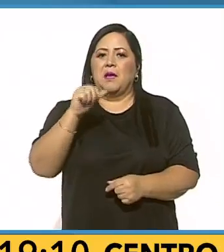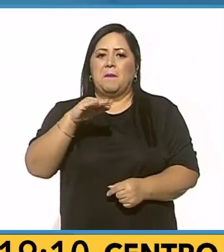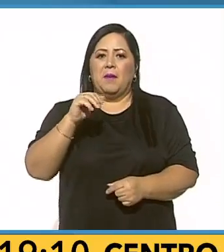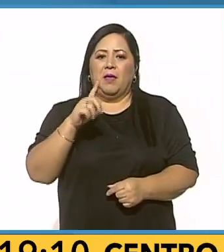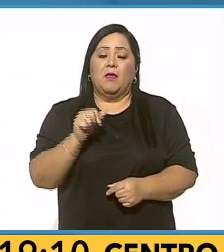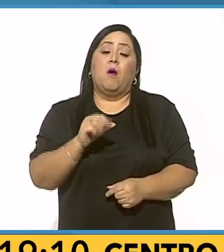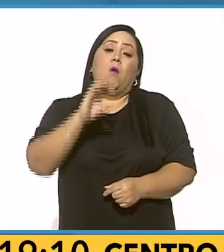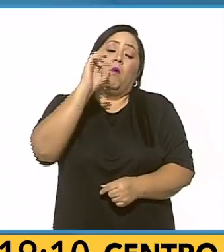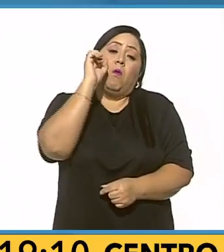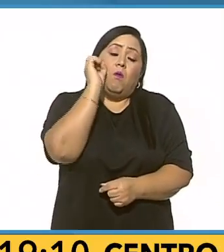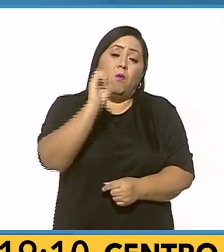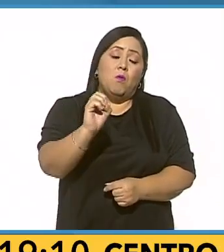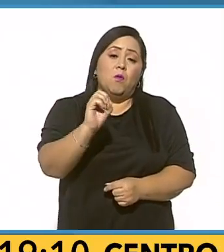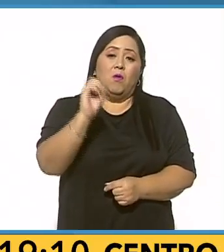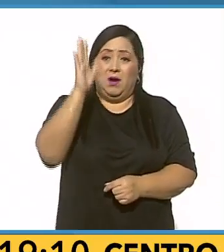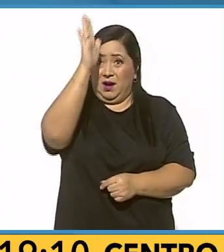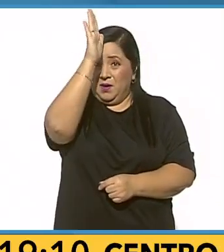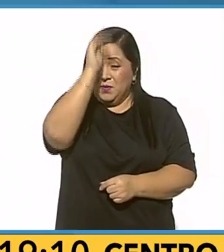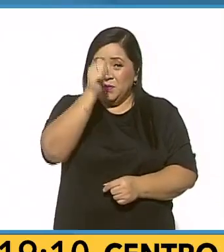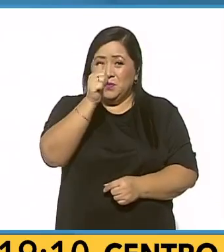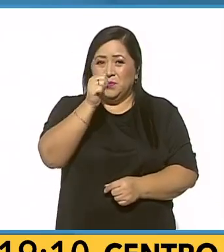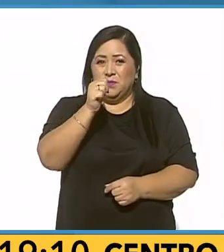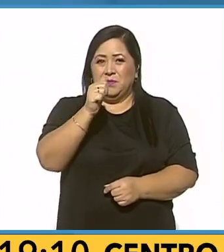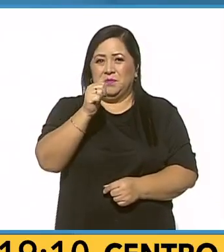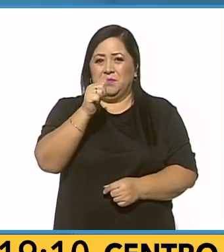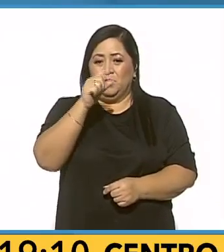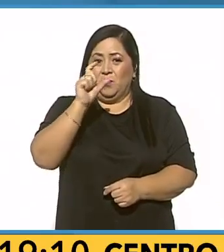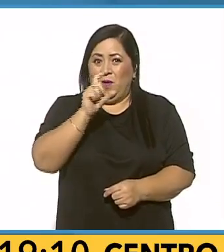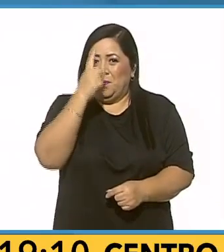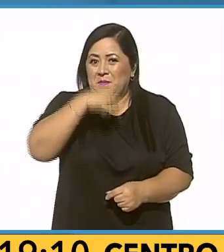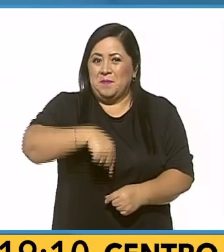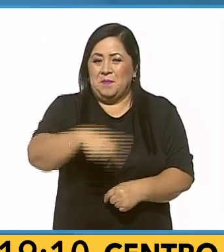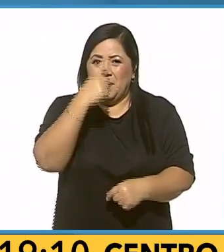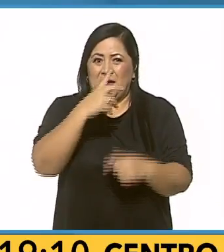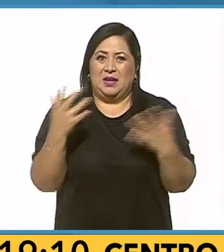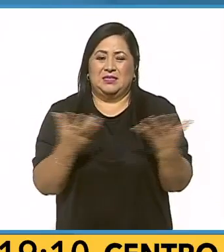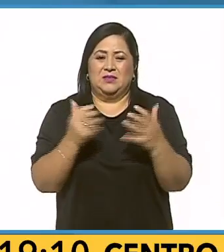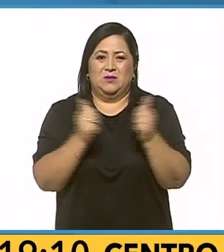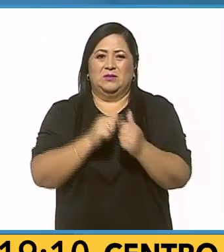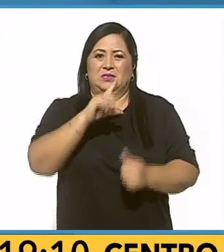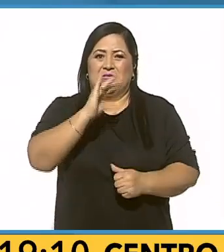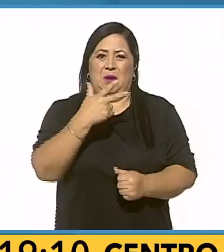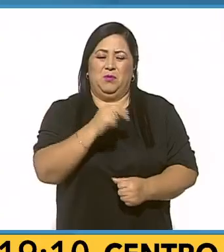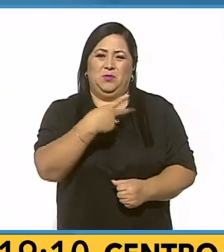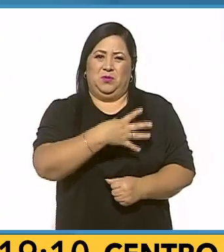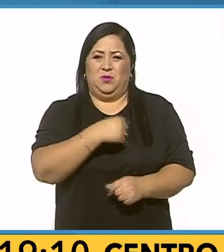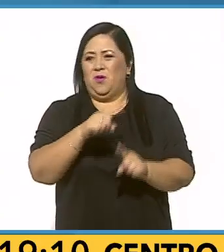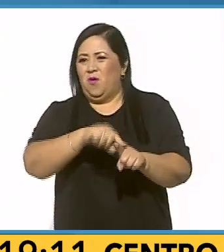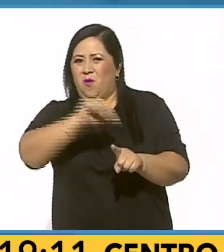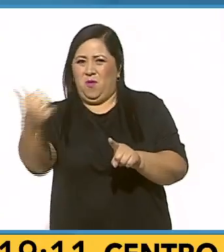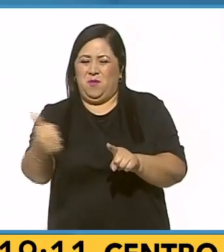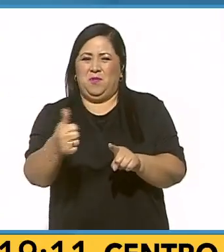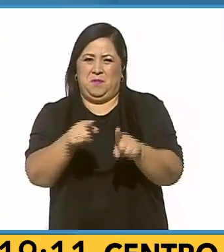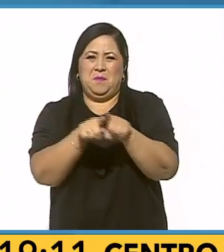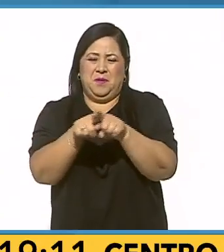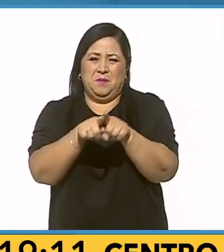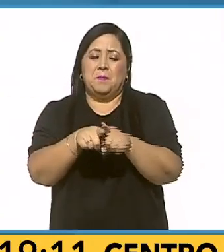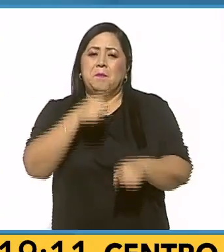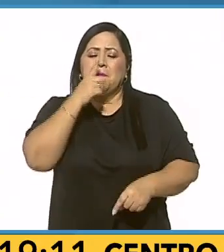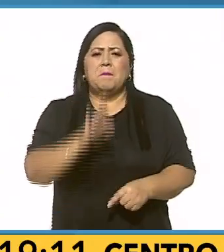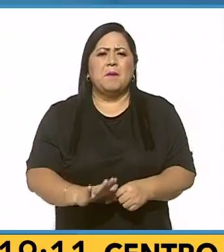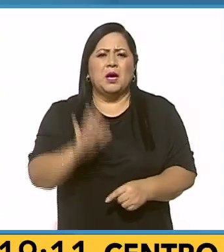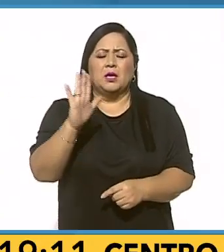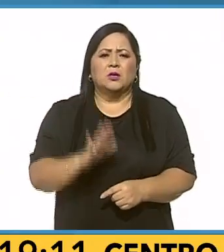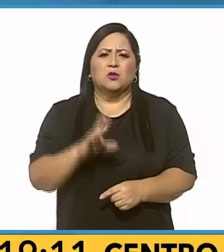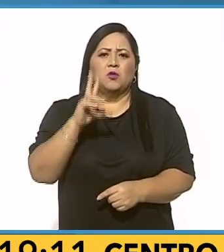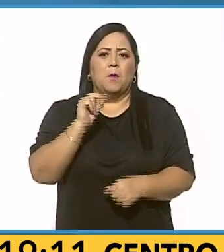Zambada, o incluso con el acuerdo que estuviera por realizarse con Joaquín Guzmán, el otro hijo del Chapo Guzmán, parecería que